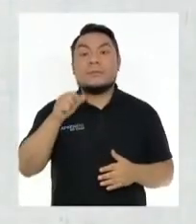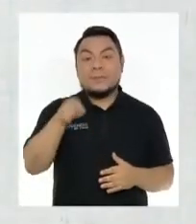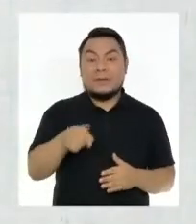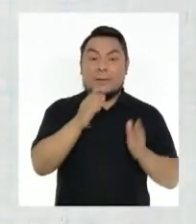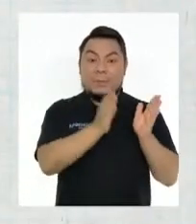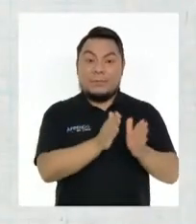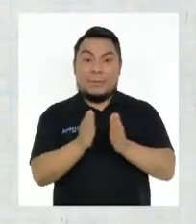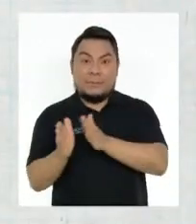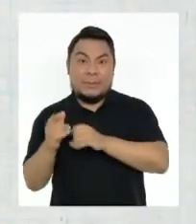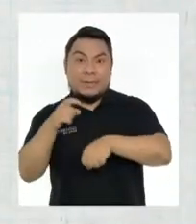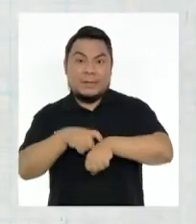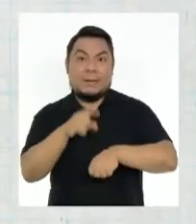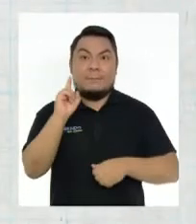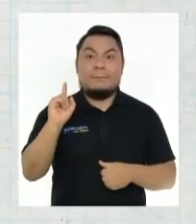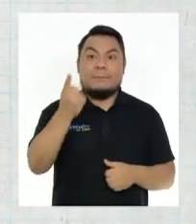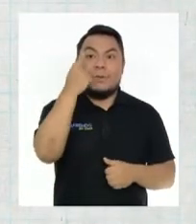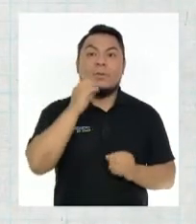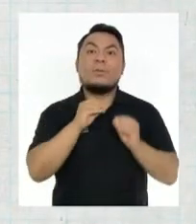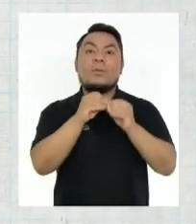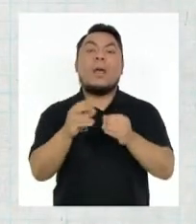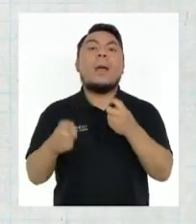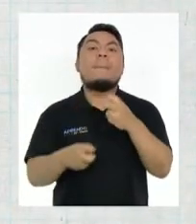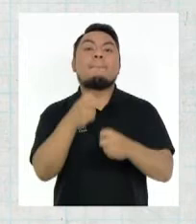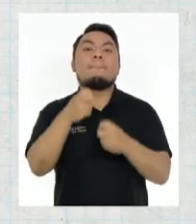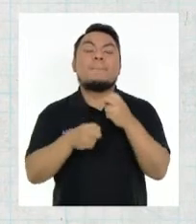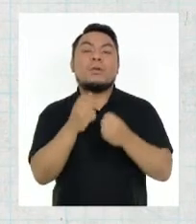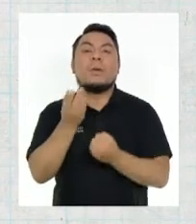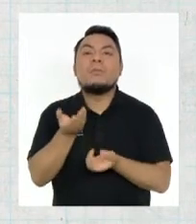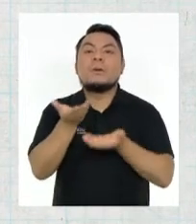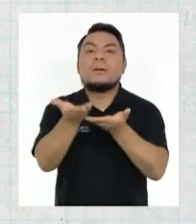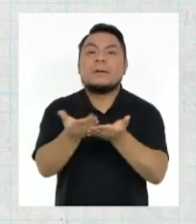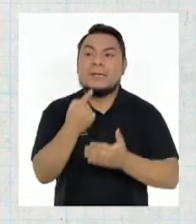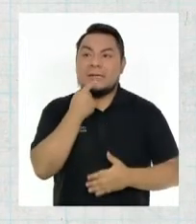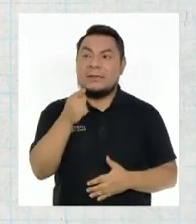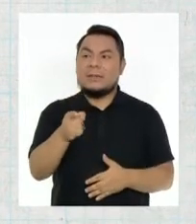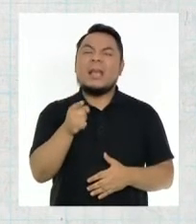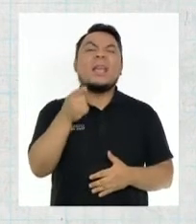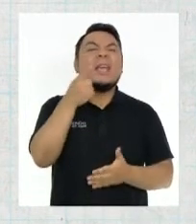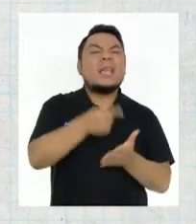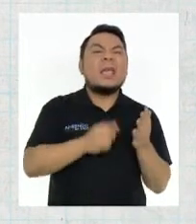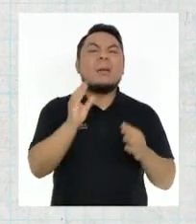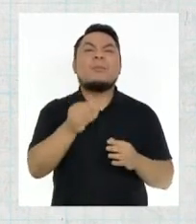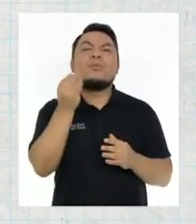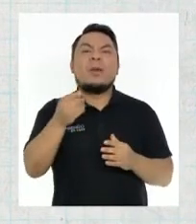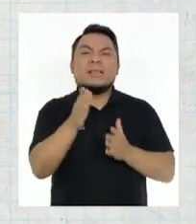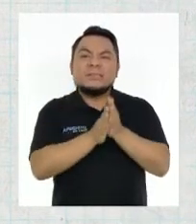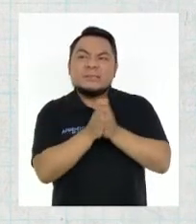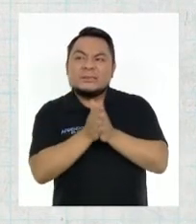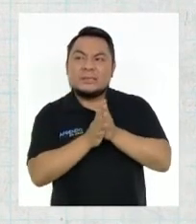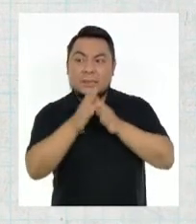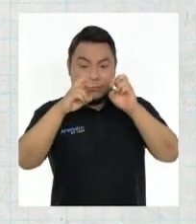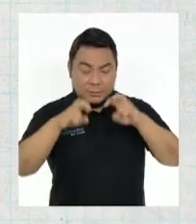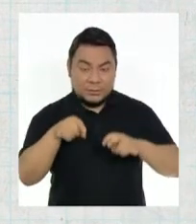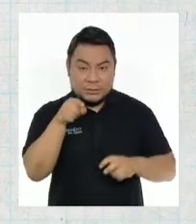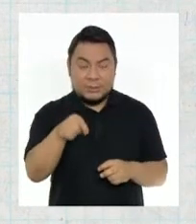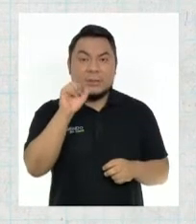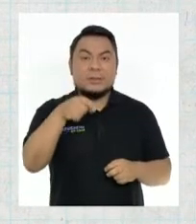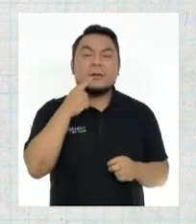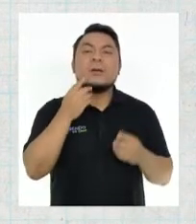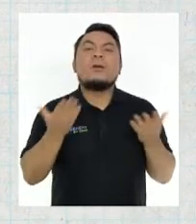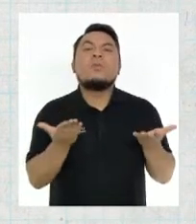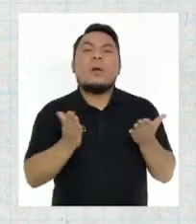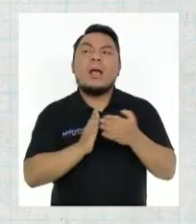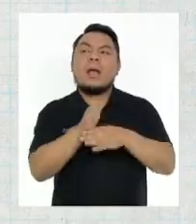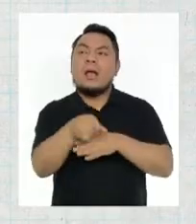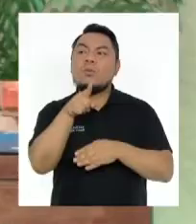etapas. Primero se plantea el problema, es decir, qué y por qué se desea investigar. Este planteamiento se formula a través